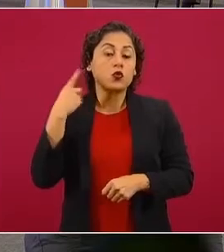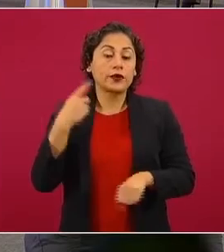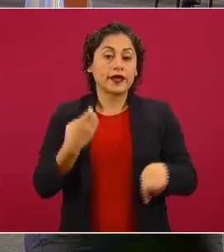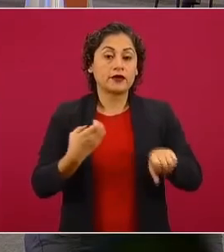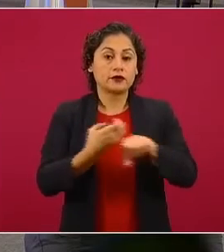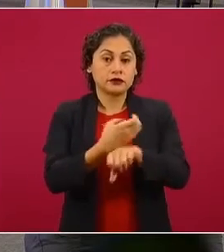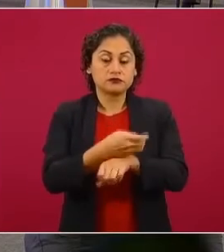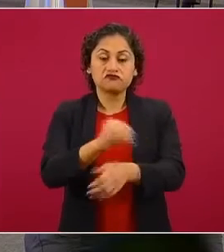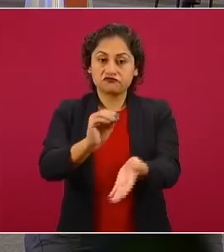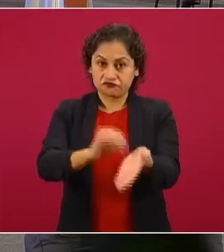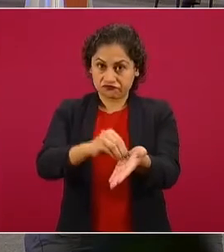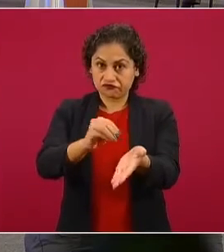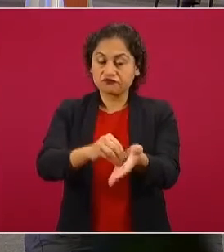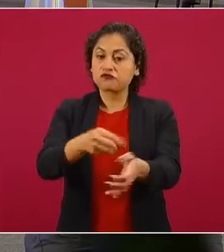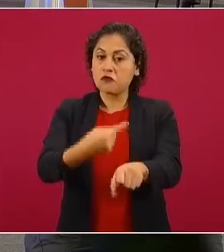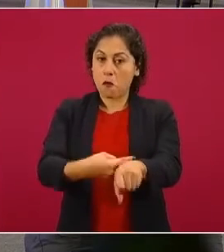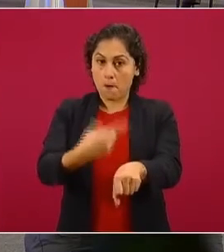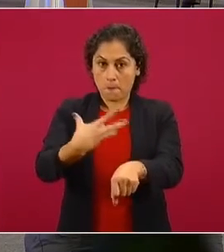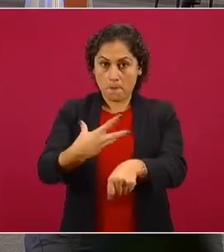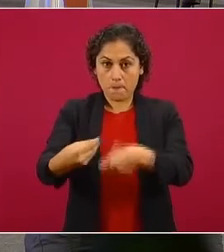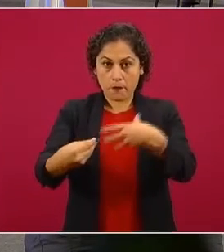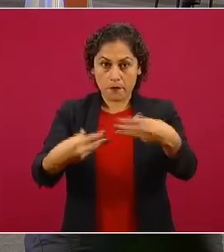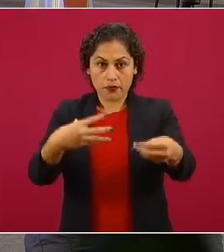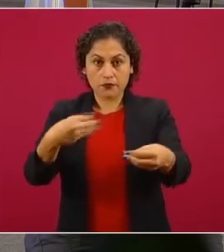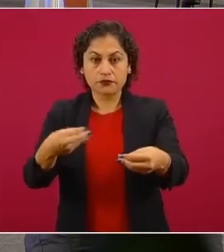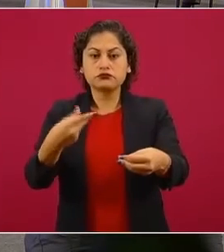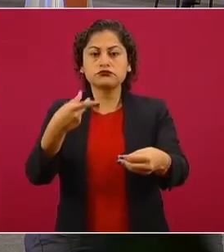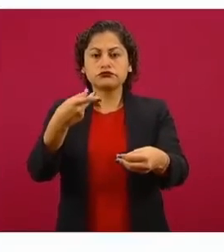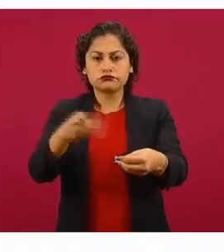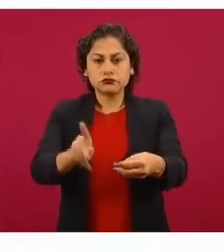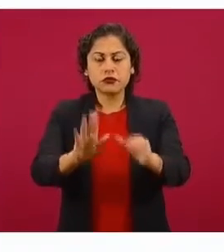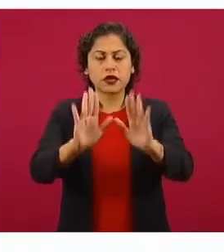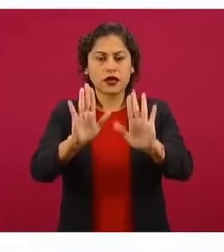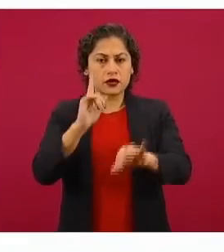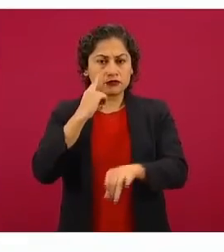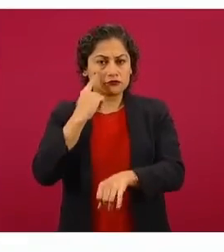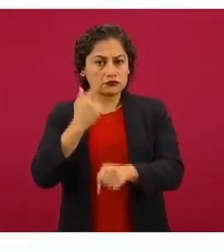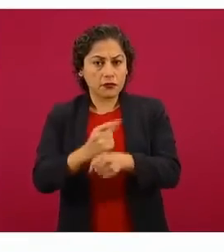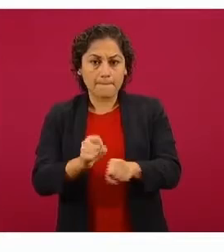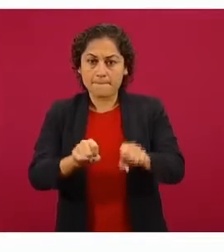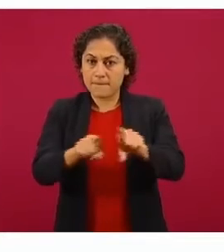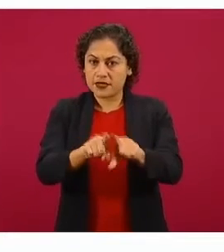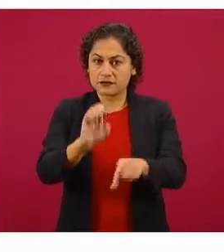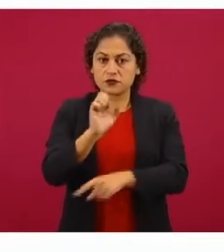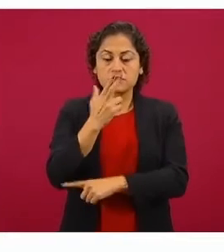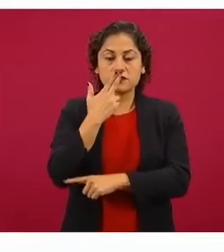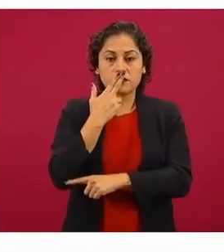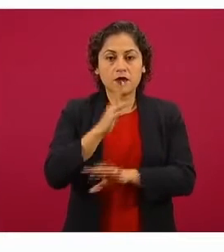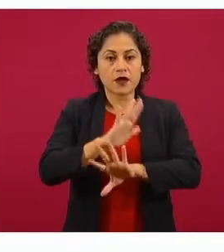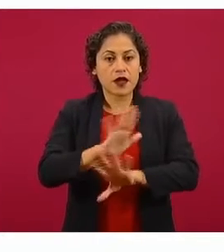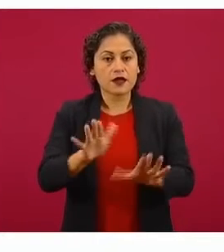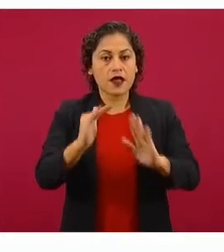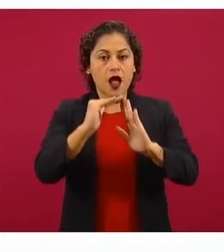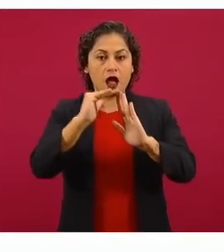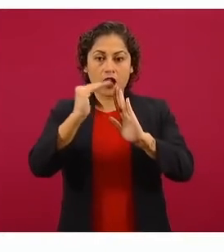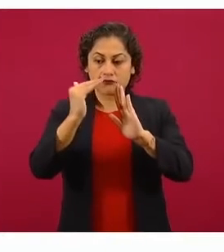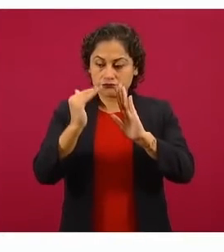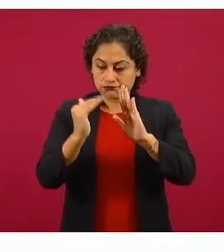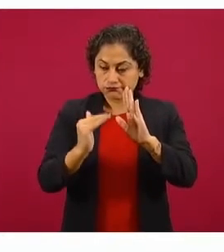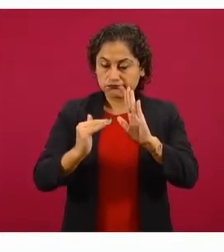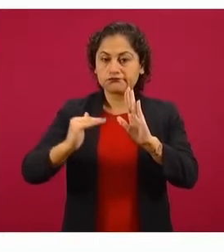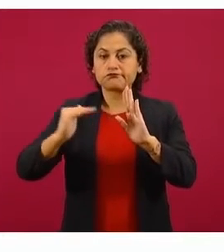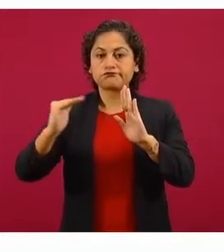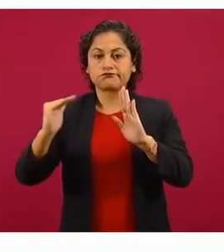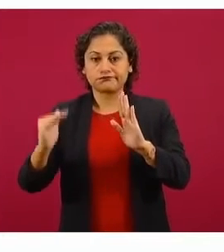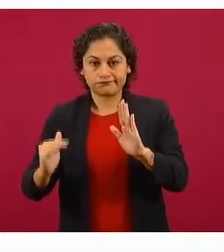todavía actividad epidémica importante, pero de manera muy positiva, como ocurrió en Chihuahua, también ya cambiaron la trayectoria. Cambiar